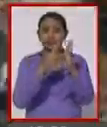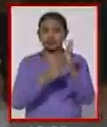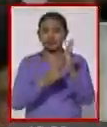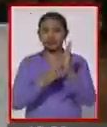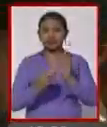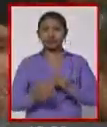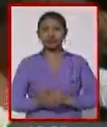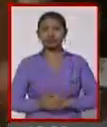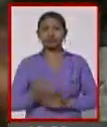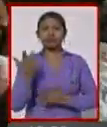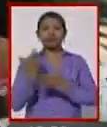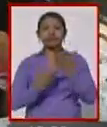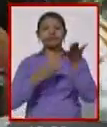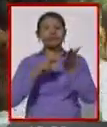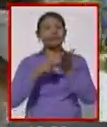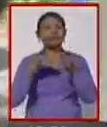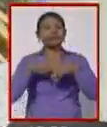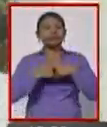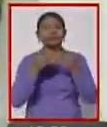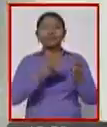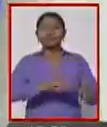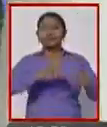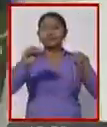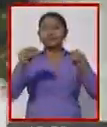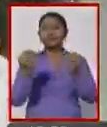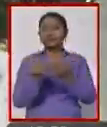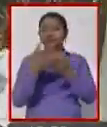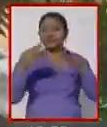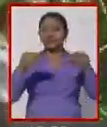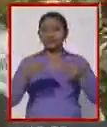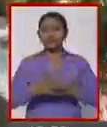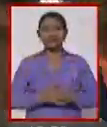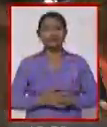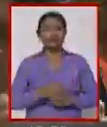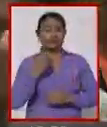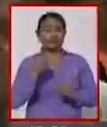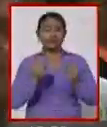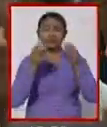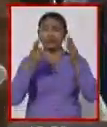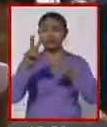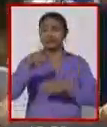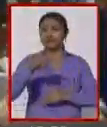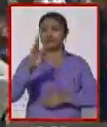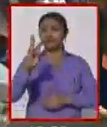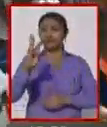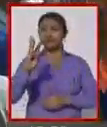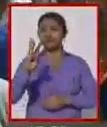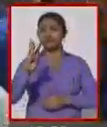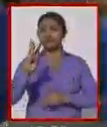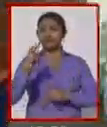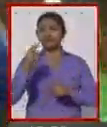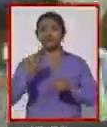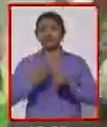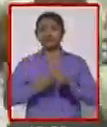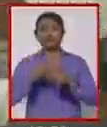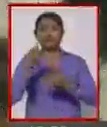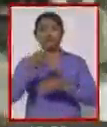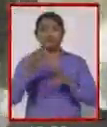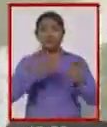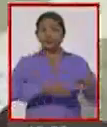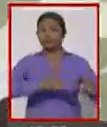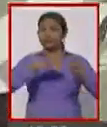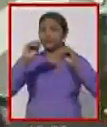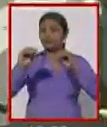reglamentaciones. ¿En qué condición nos vamos a ir a ese mercado? Porque no, ella lo largó el 26 de este mes, el lunes nos